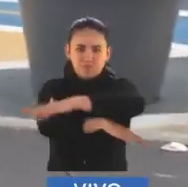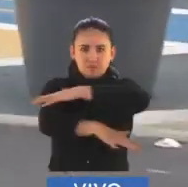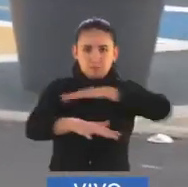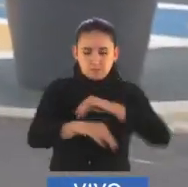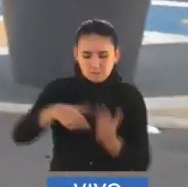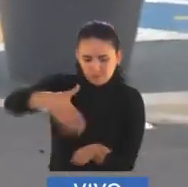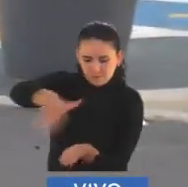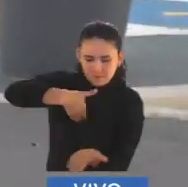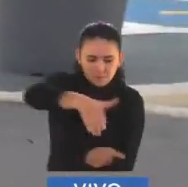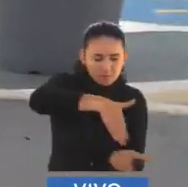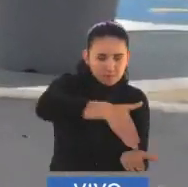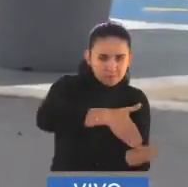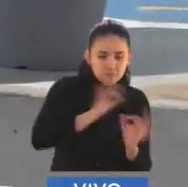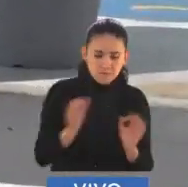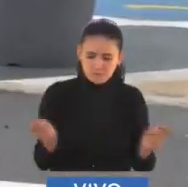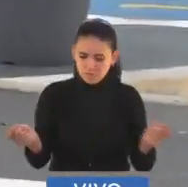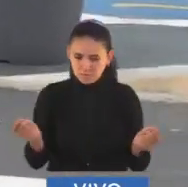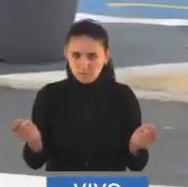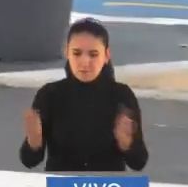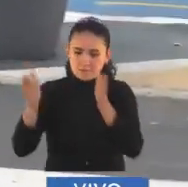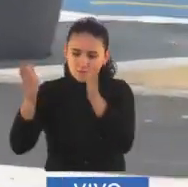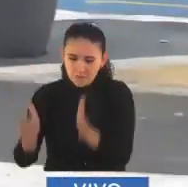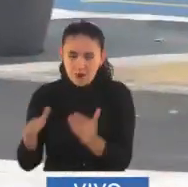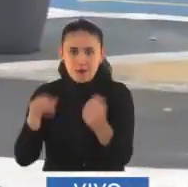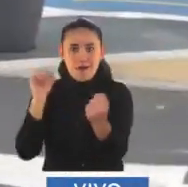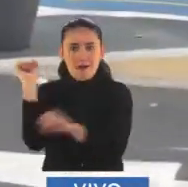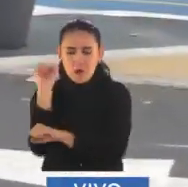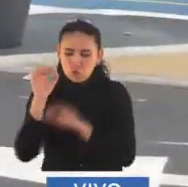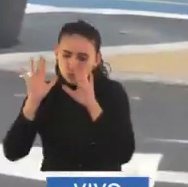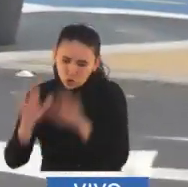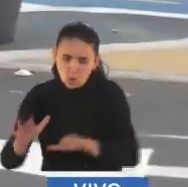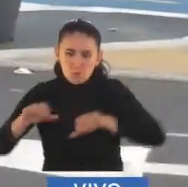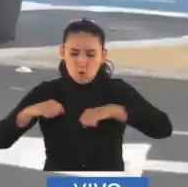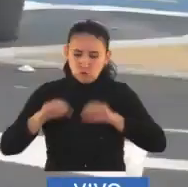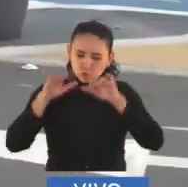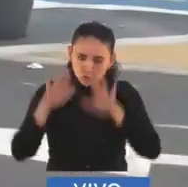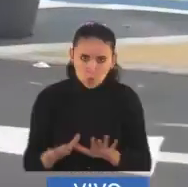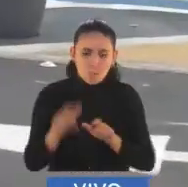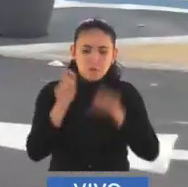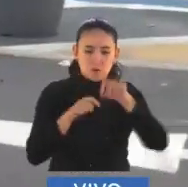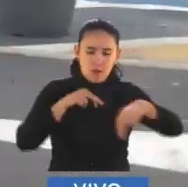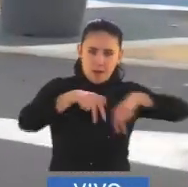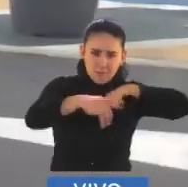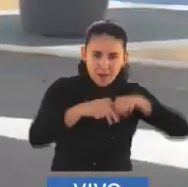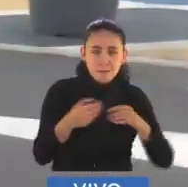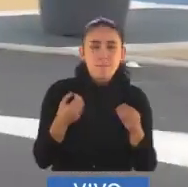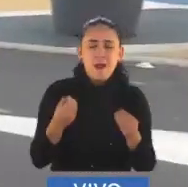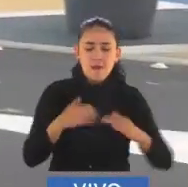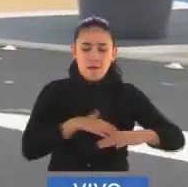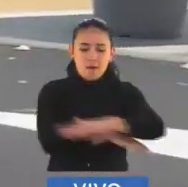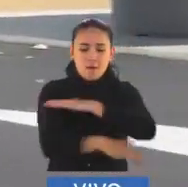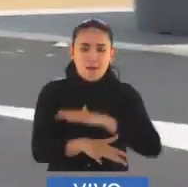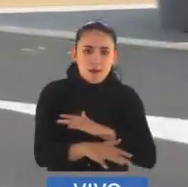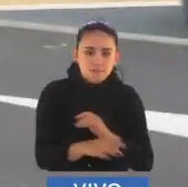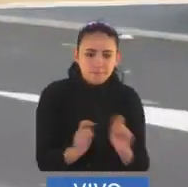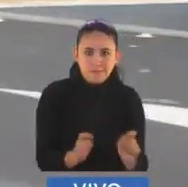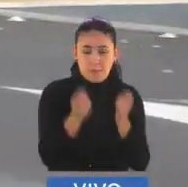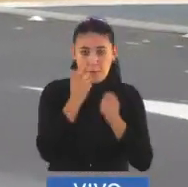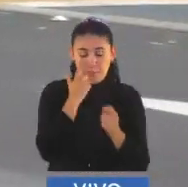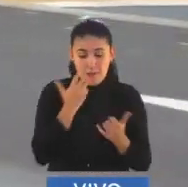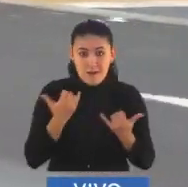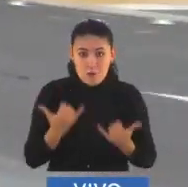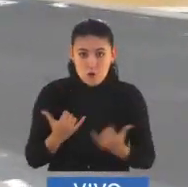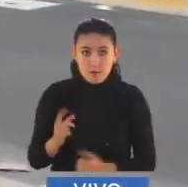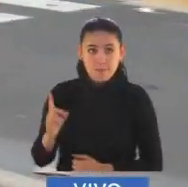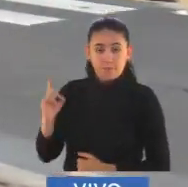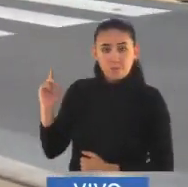dentro de los barrios, específicamente hacer y recuperar el espacio público. Por ejemplo, en este que estamos,